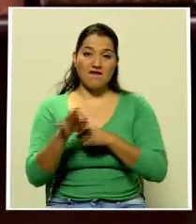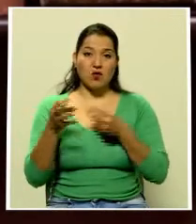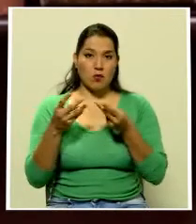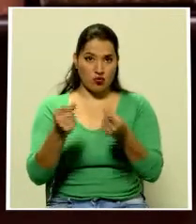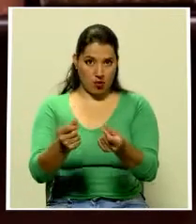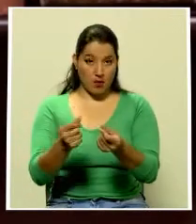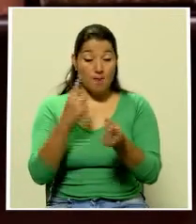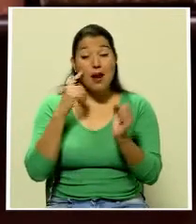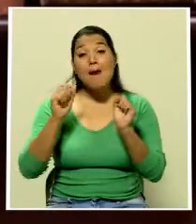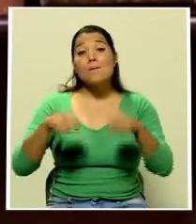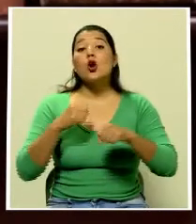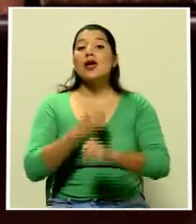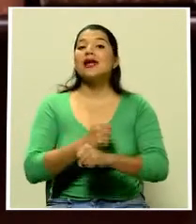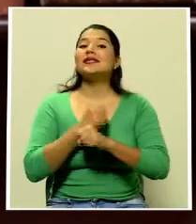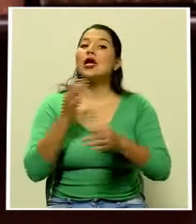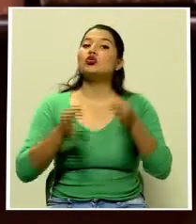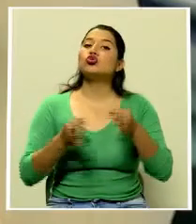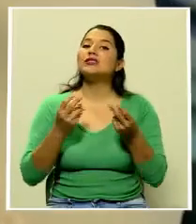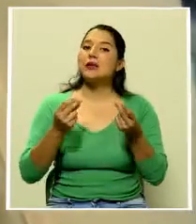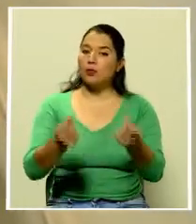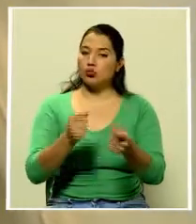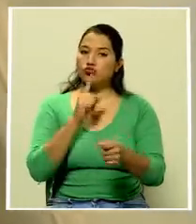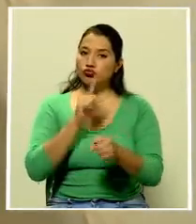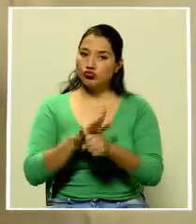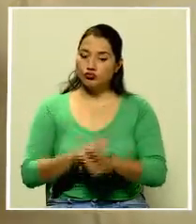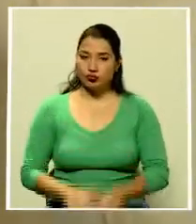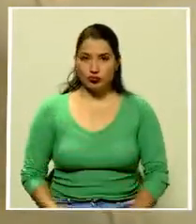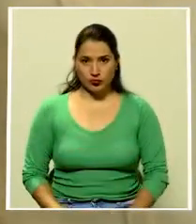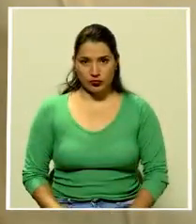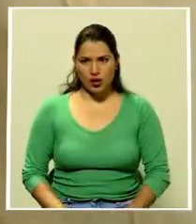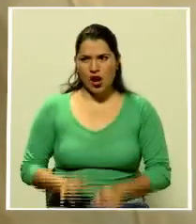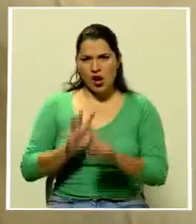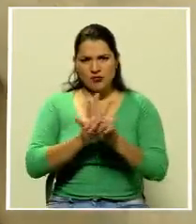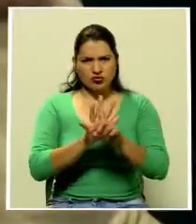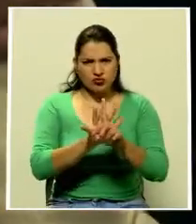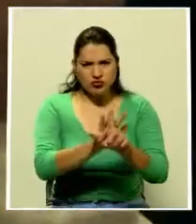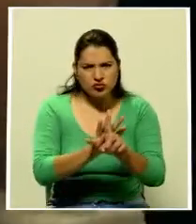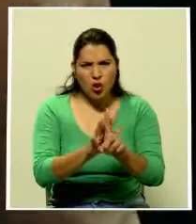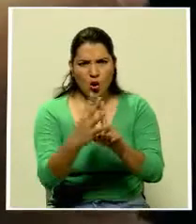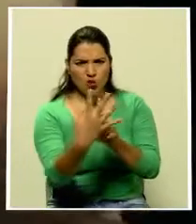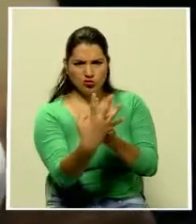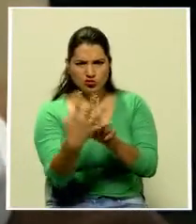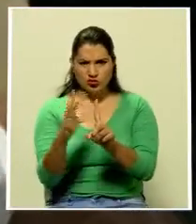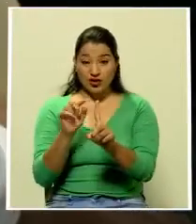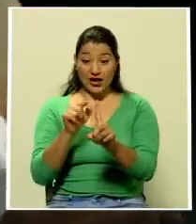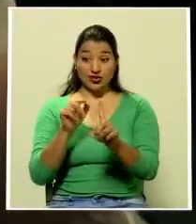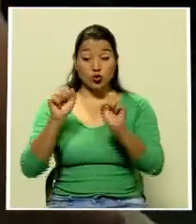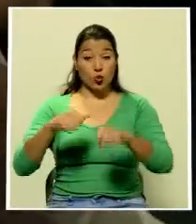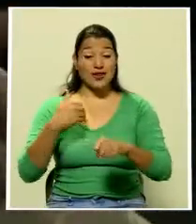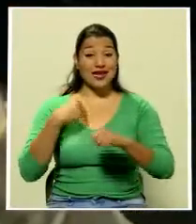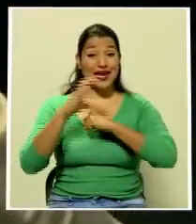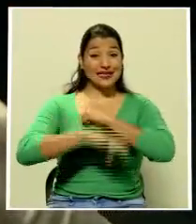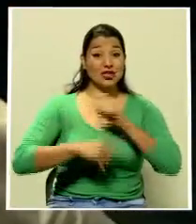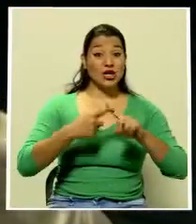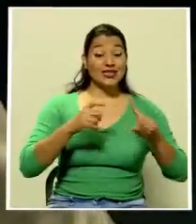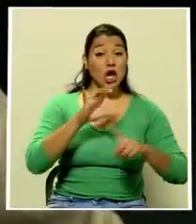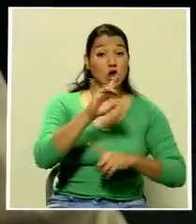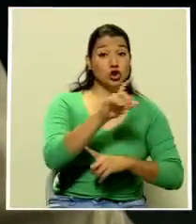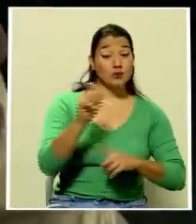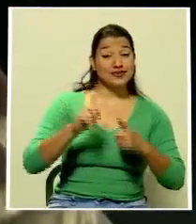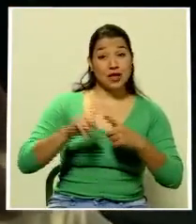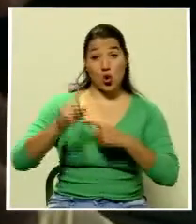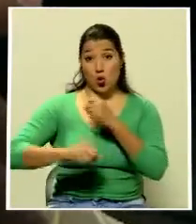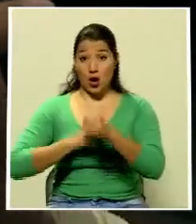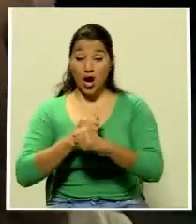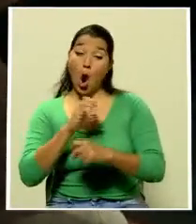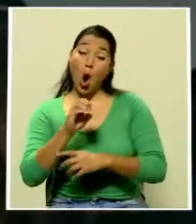para garantizar una justicia pronta y cumplida. La persecución o acorralamiento es sancionado de 8 meses a 1 año de cárcel o